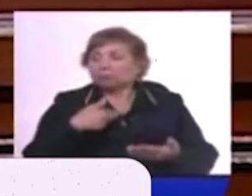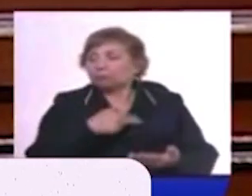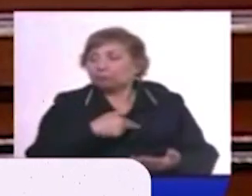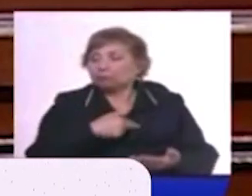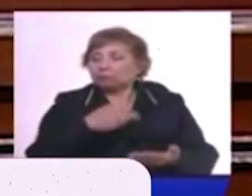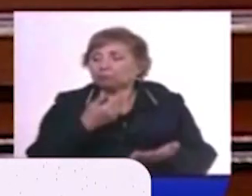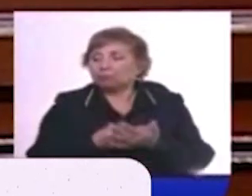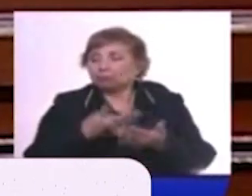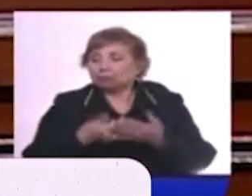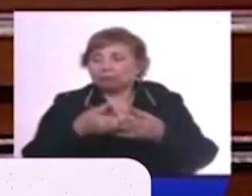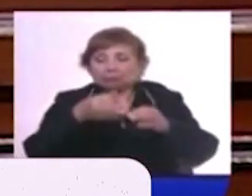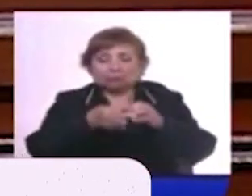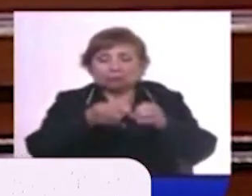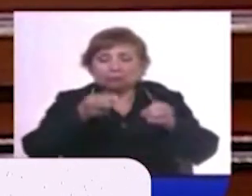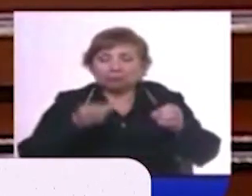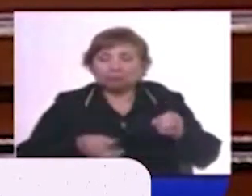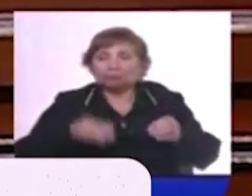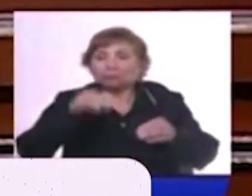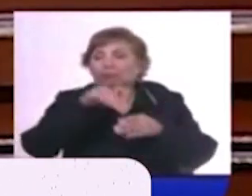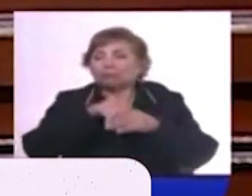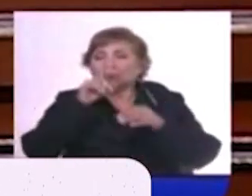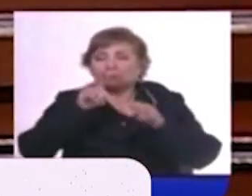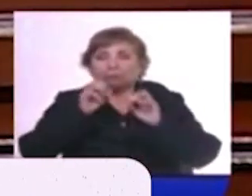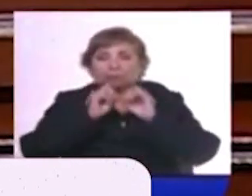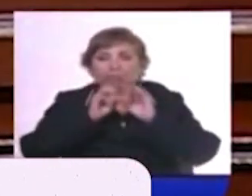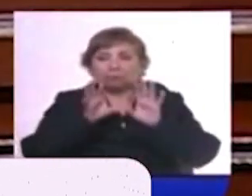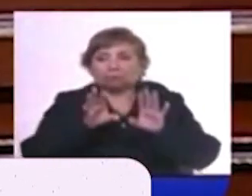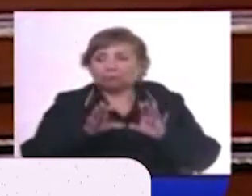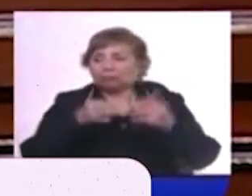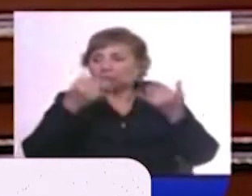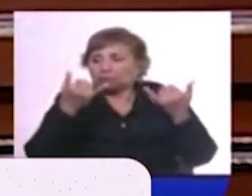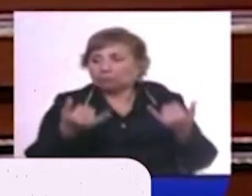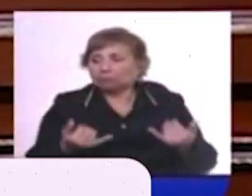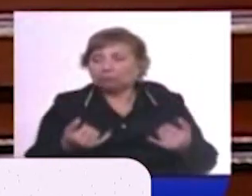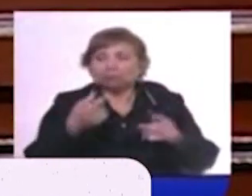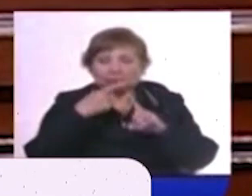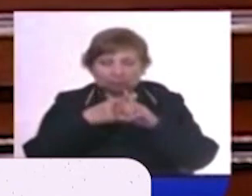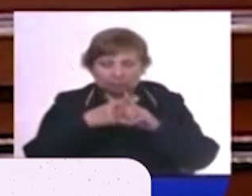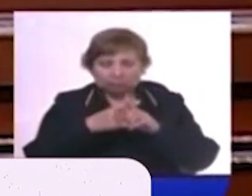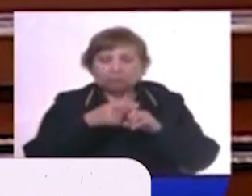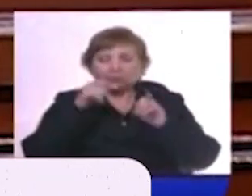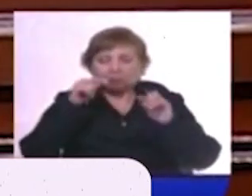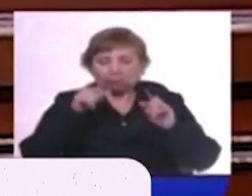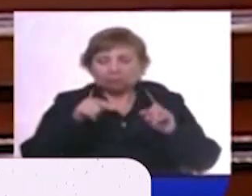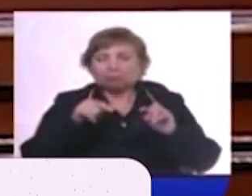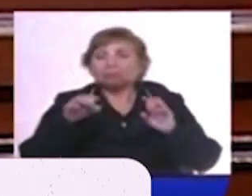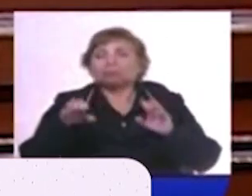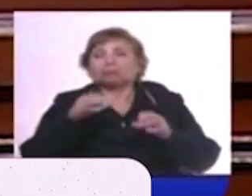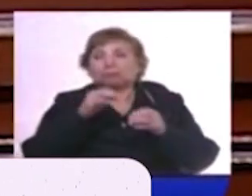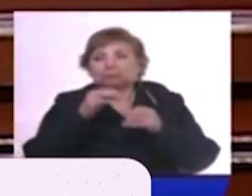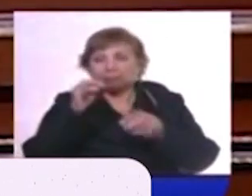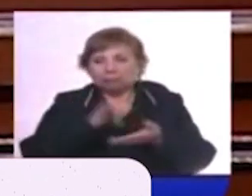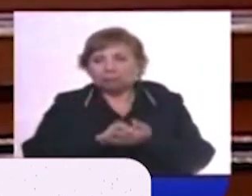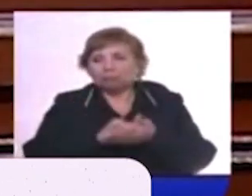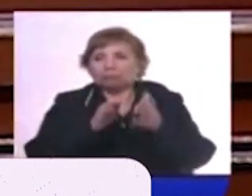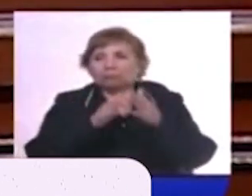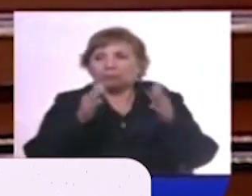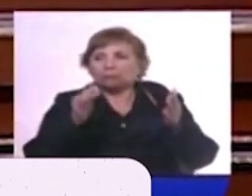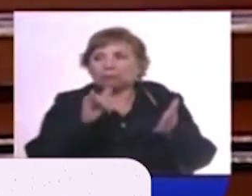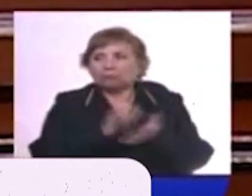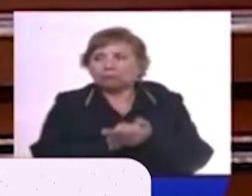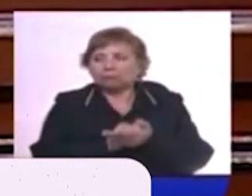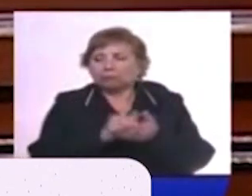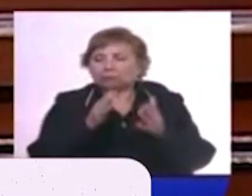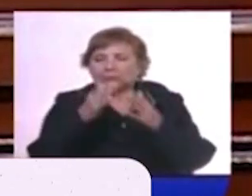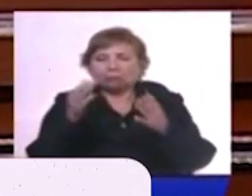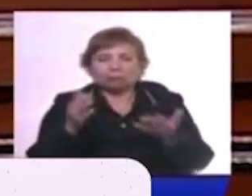de una asamblea constituyente. Se le preguntó a Flavio Cruz temprano si consideraba que este proyecto en minoría del congresista Jaime